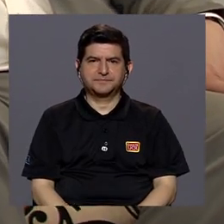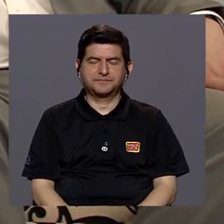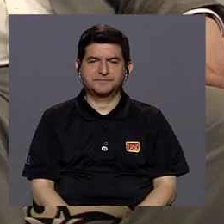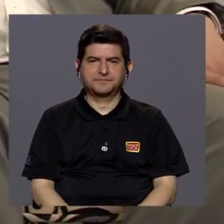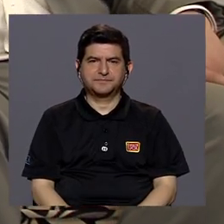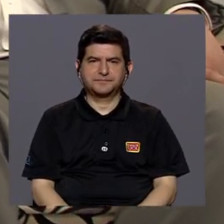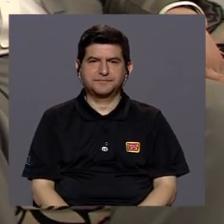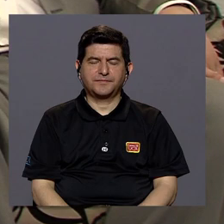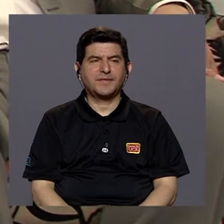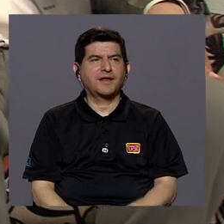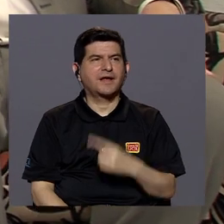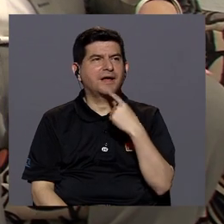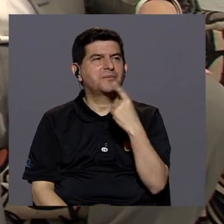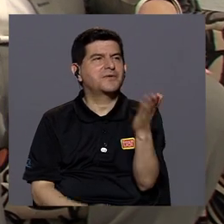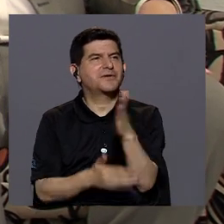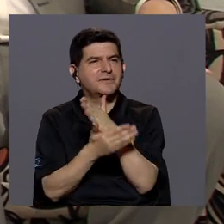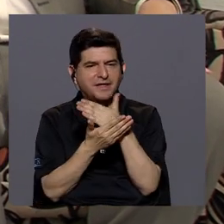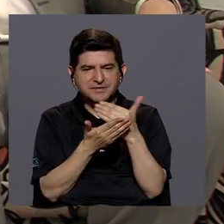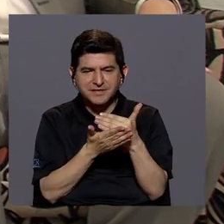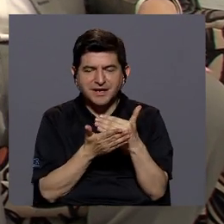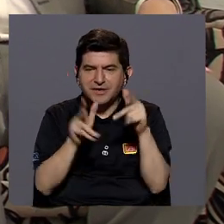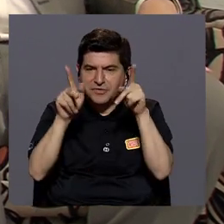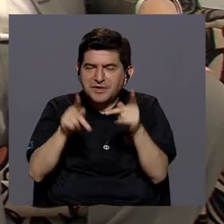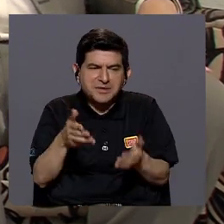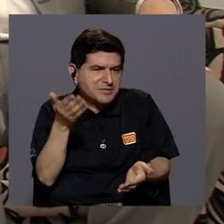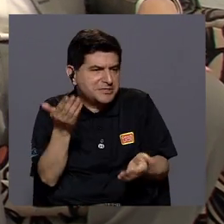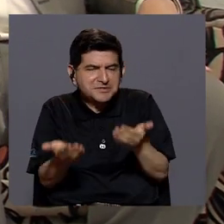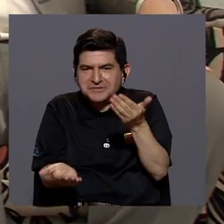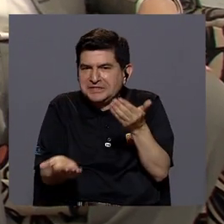voy a decir algo que mucha gente